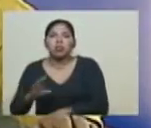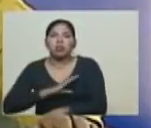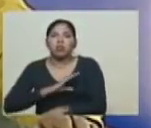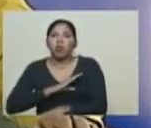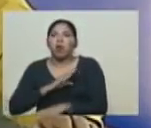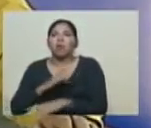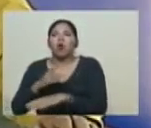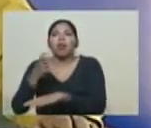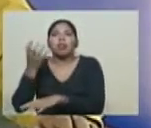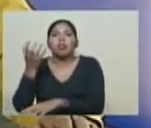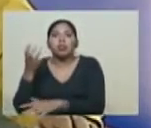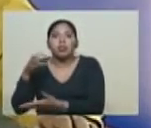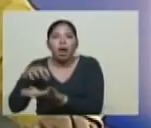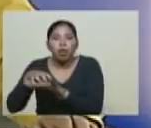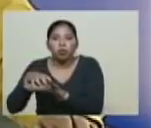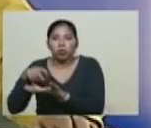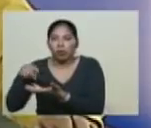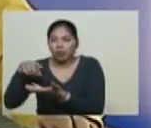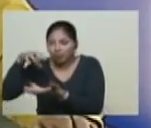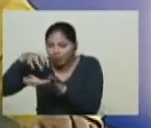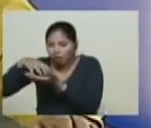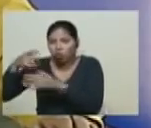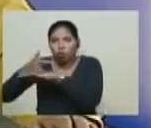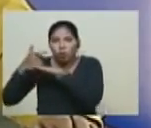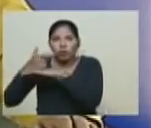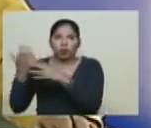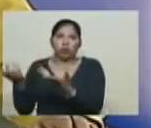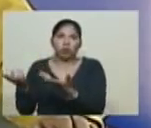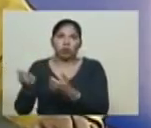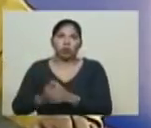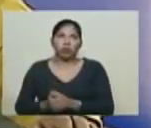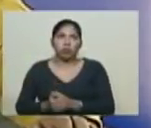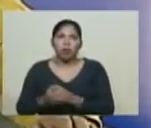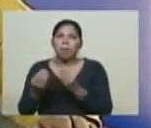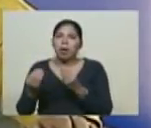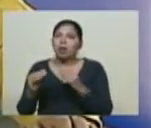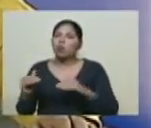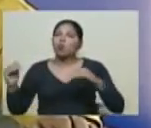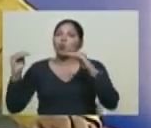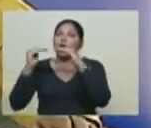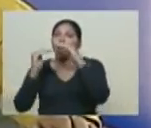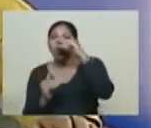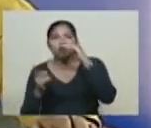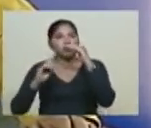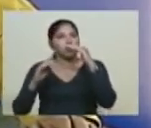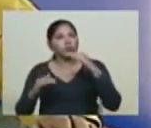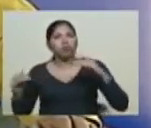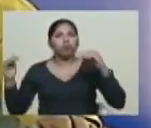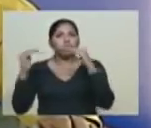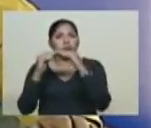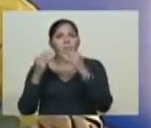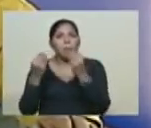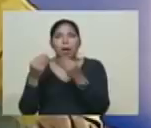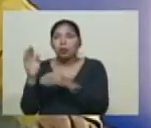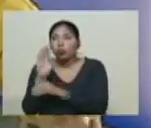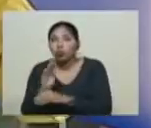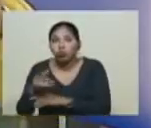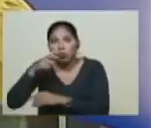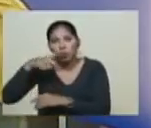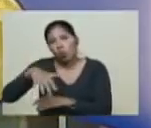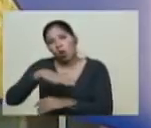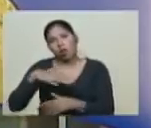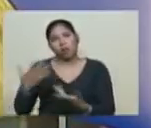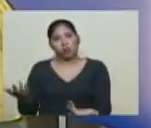Estado social, un Estado para la igualdad social, un Estado para la protección y la seguridad